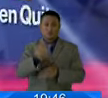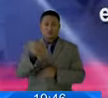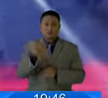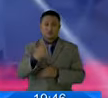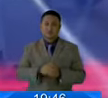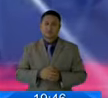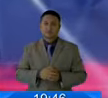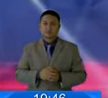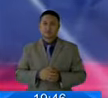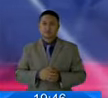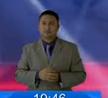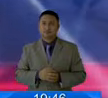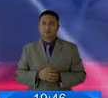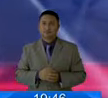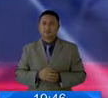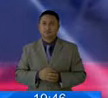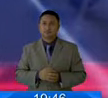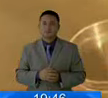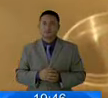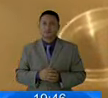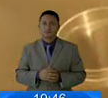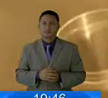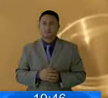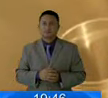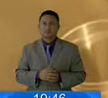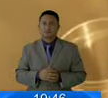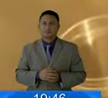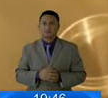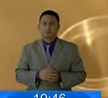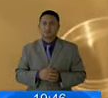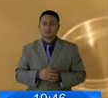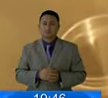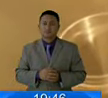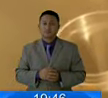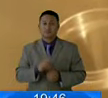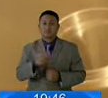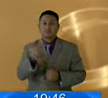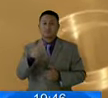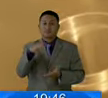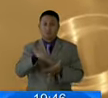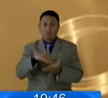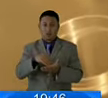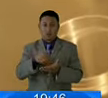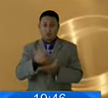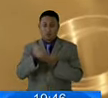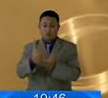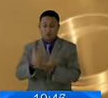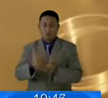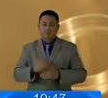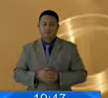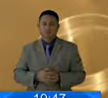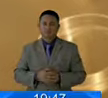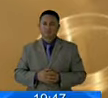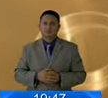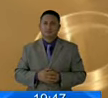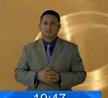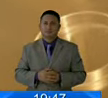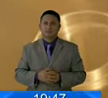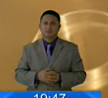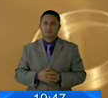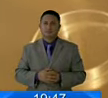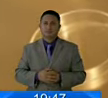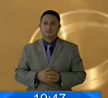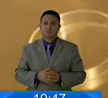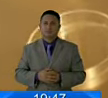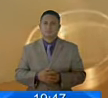asistida, 7 de ellos en Quito. En la capital, 3 centros vitrifican óvulos. Con un trabajo periodístico de Mariela Rosero, informó